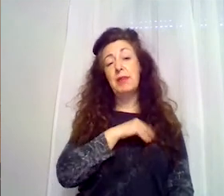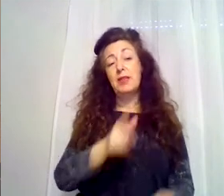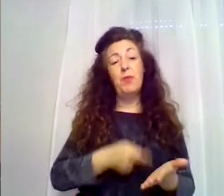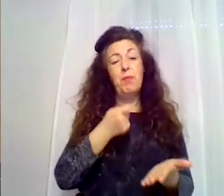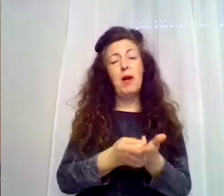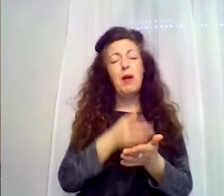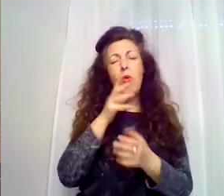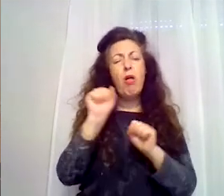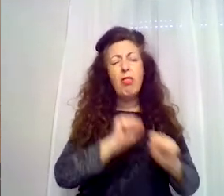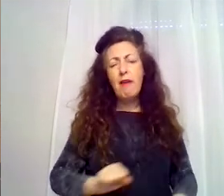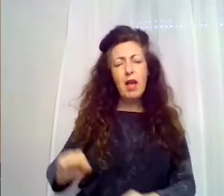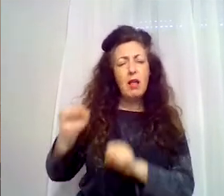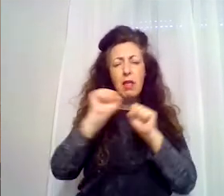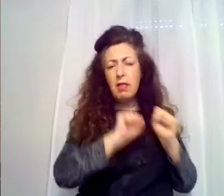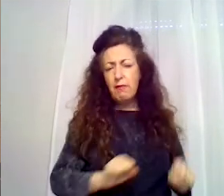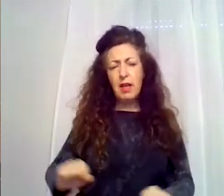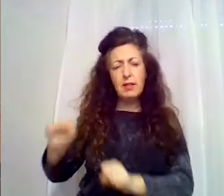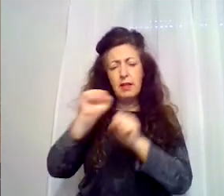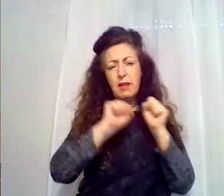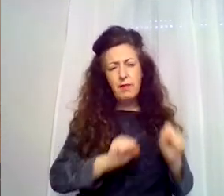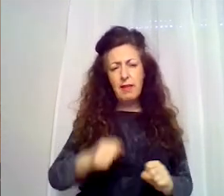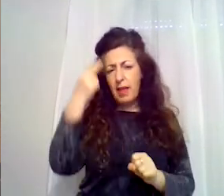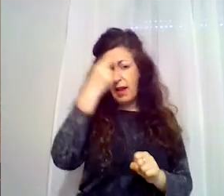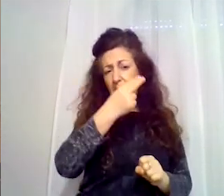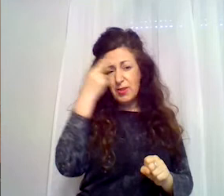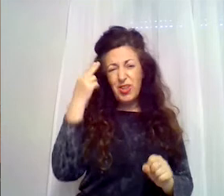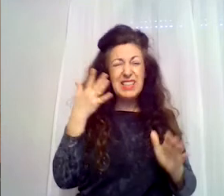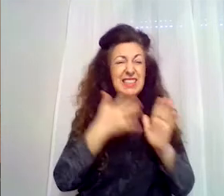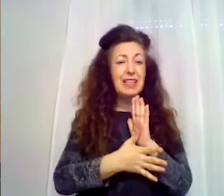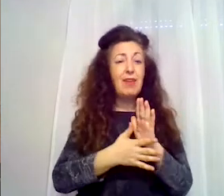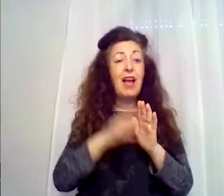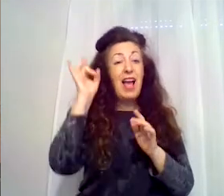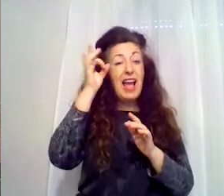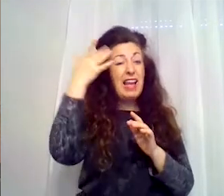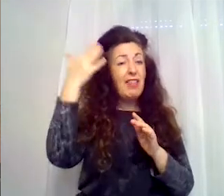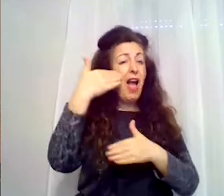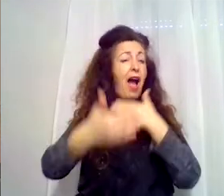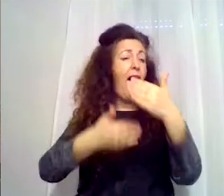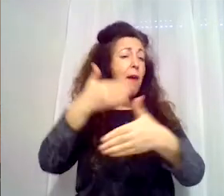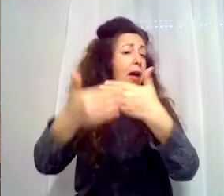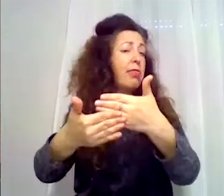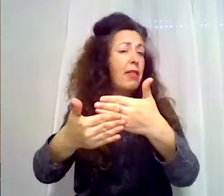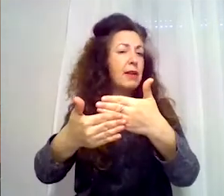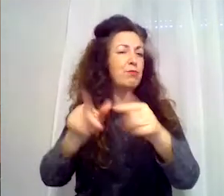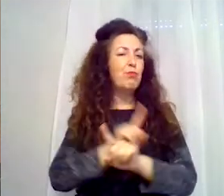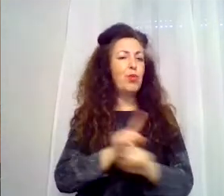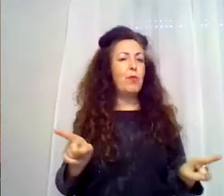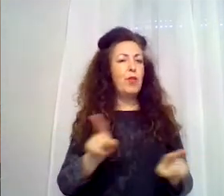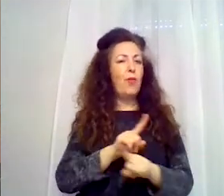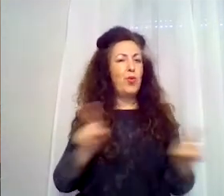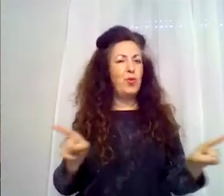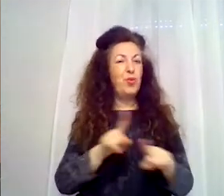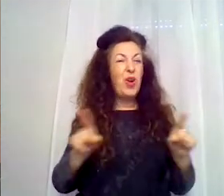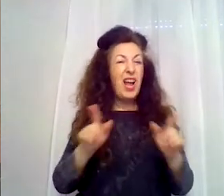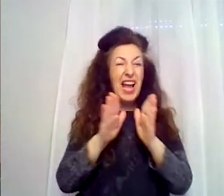lugar que no tiene sentido, es lleno sound and fury, un lugar sin sentido, lleno de